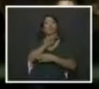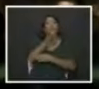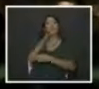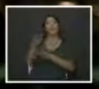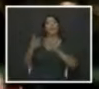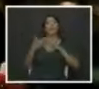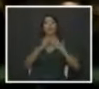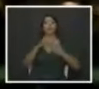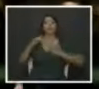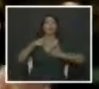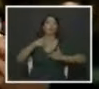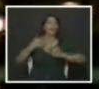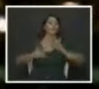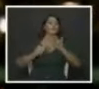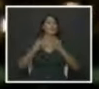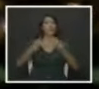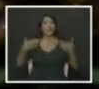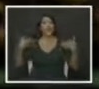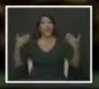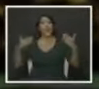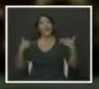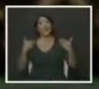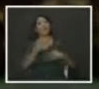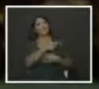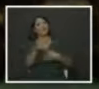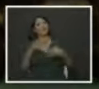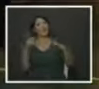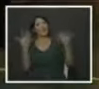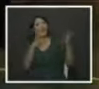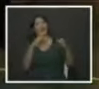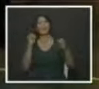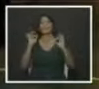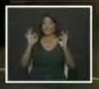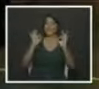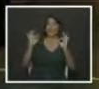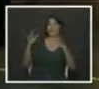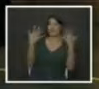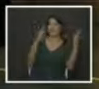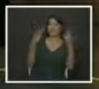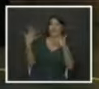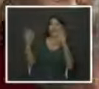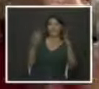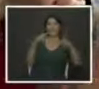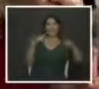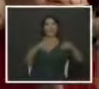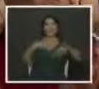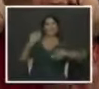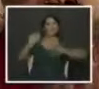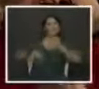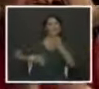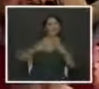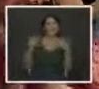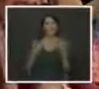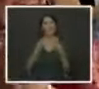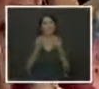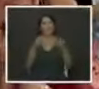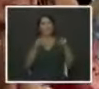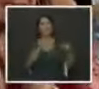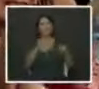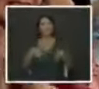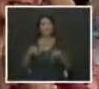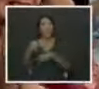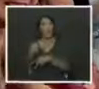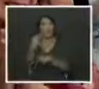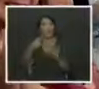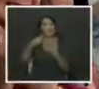alegra muchísimo esa acogida que nos han dado. ¡Ey! ¡Vea qué aplauso! Muchísima gente viendo el programa